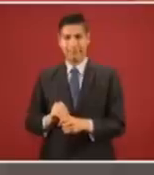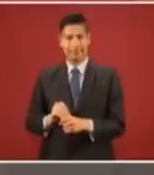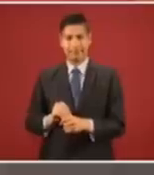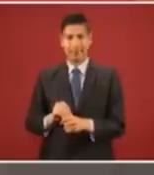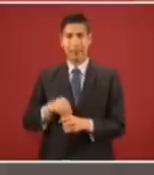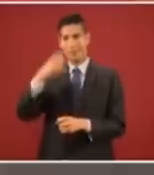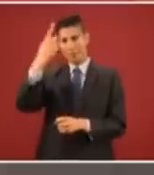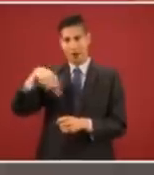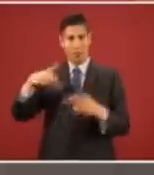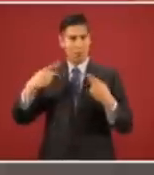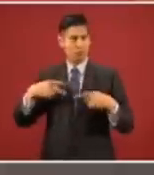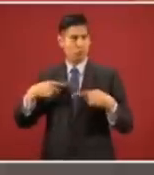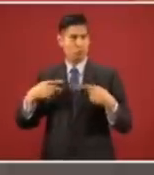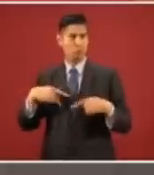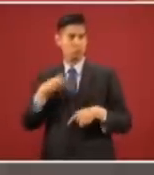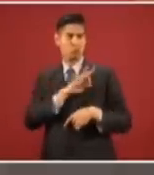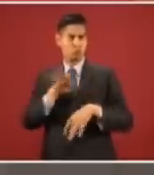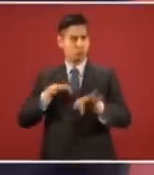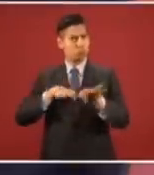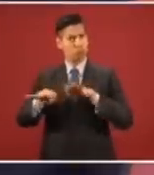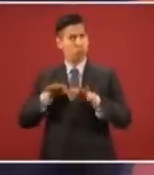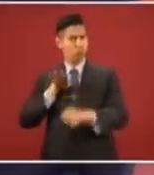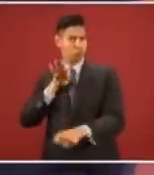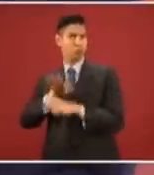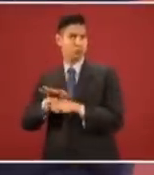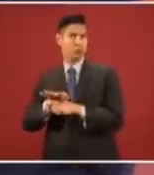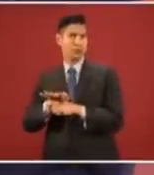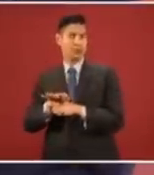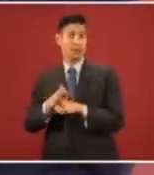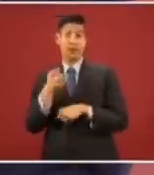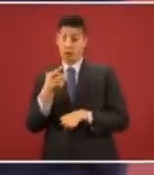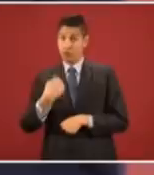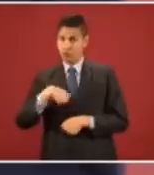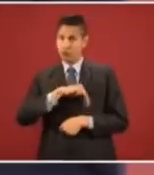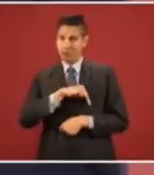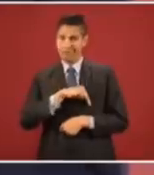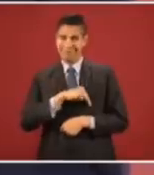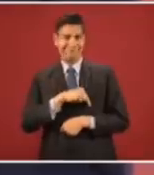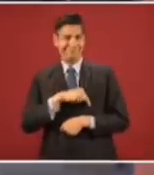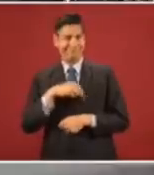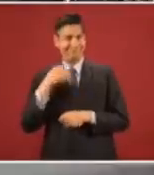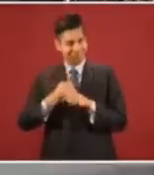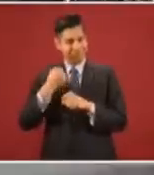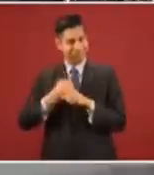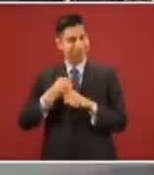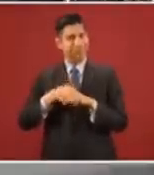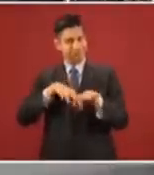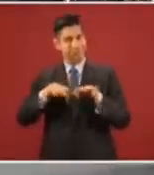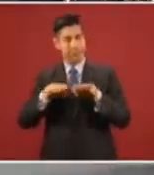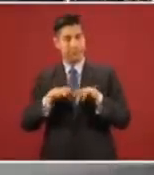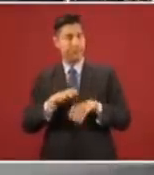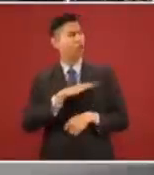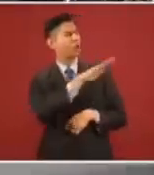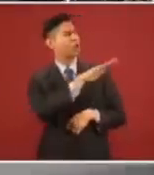que la gente vaya teniendo opciones de trabajo. Eso es lo que estamos llevando a cabo. Para que usted sepa, los que